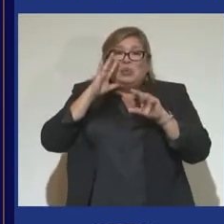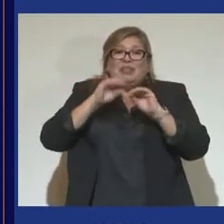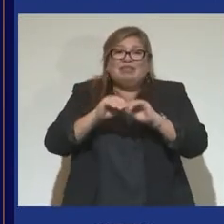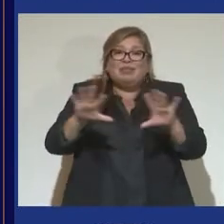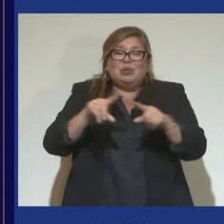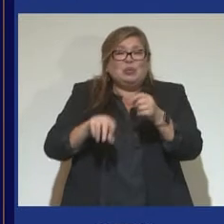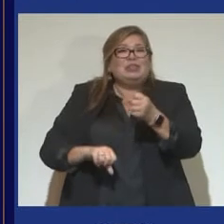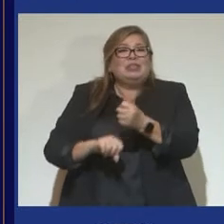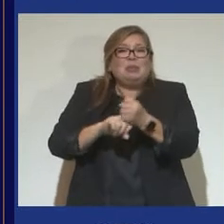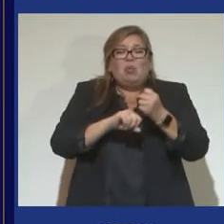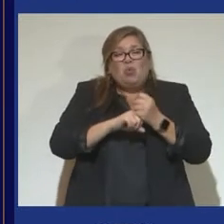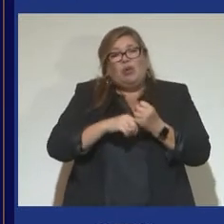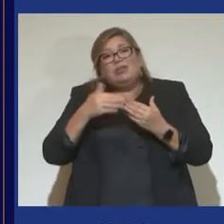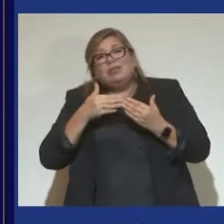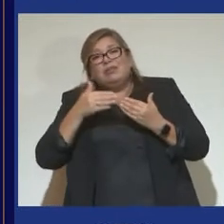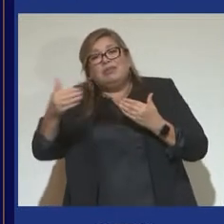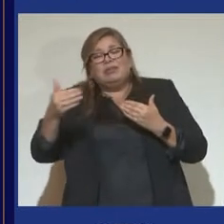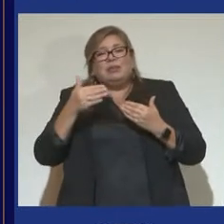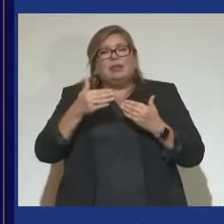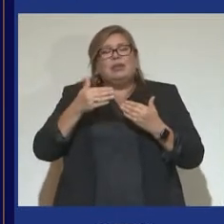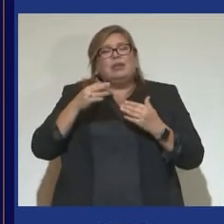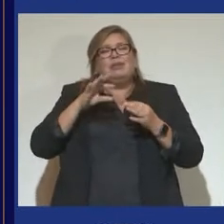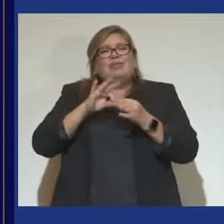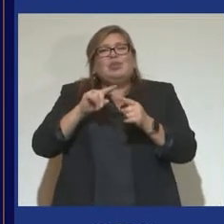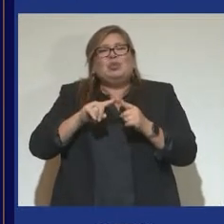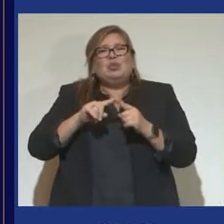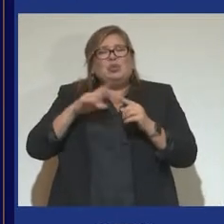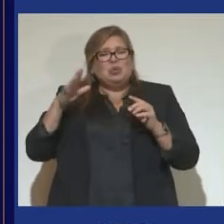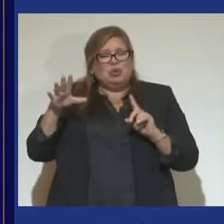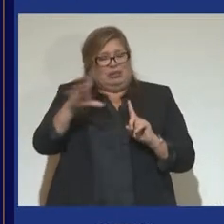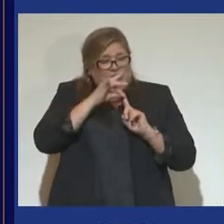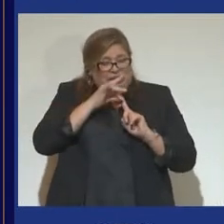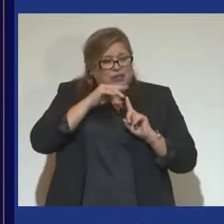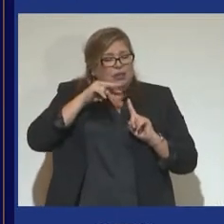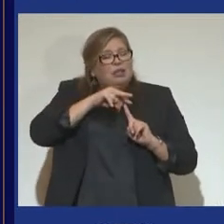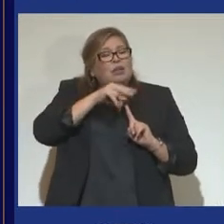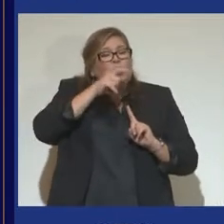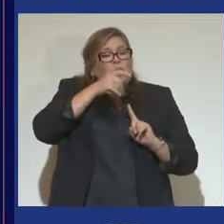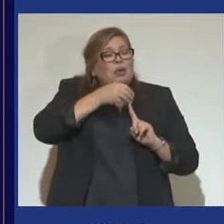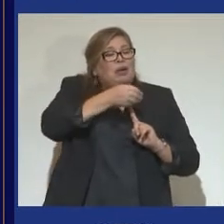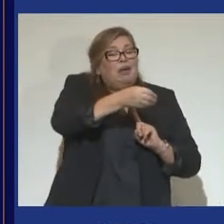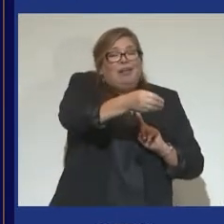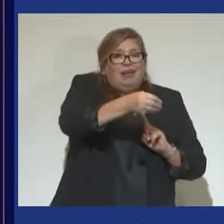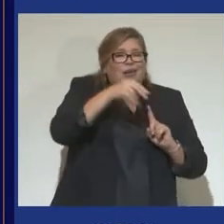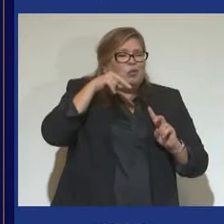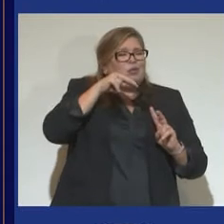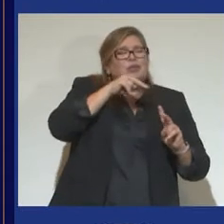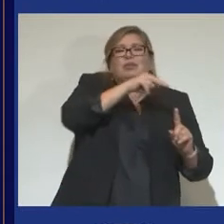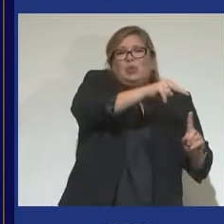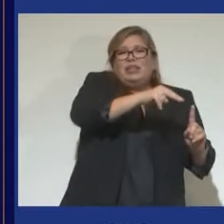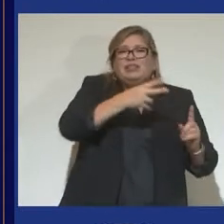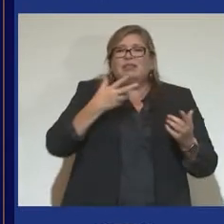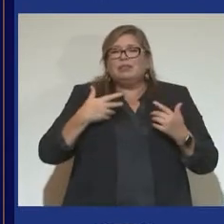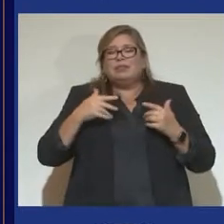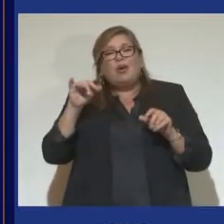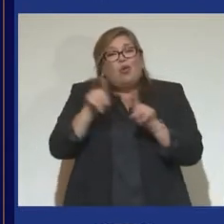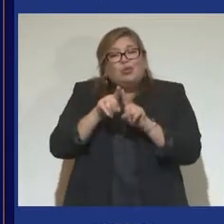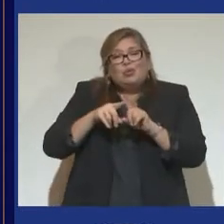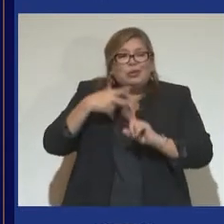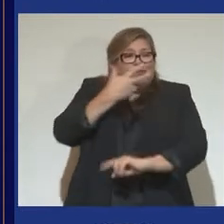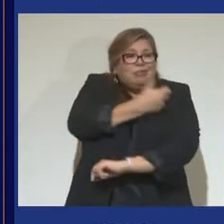siendo entregados en cuanto al resto de contactos ustedes vieron los números pruebas